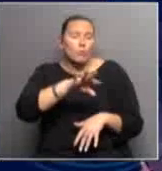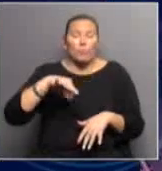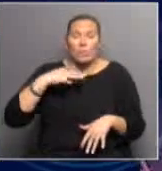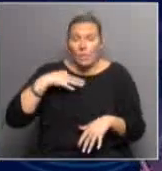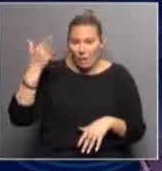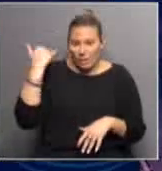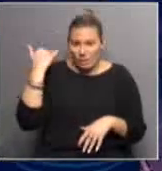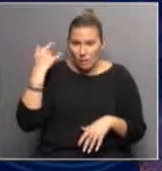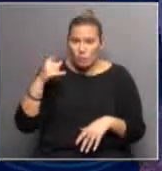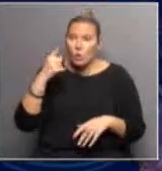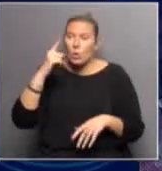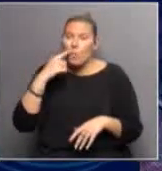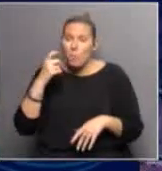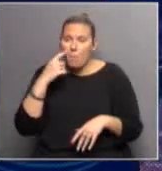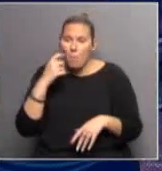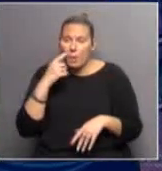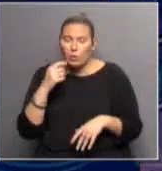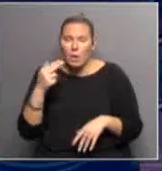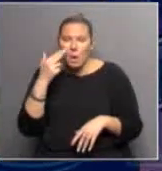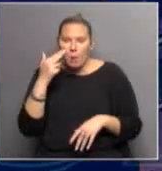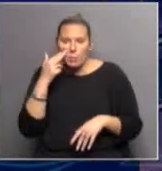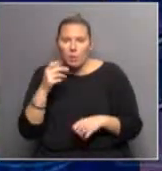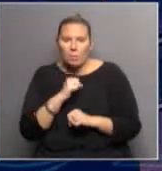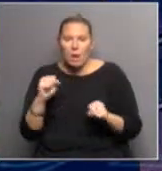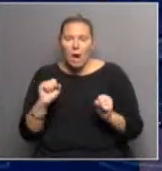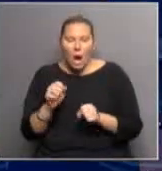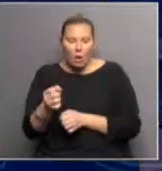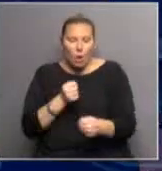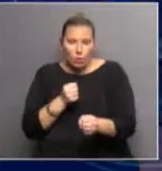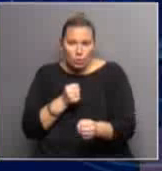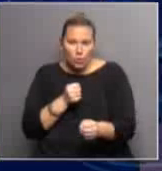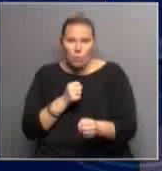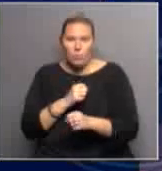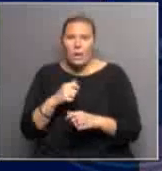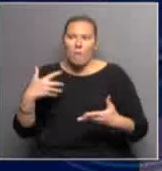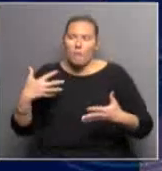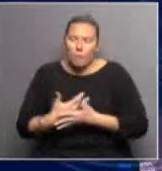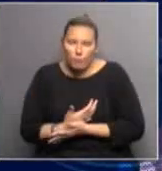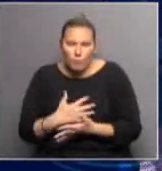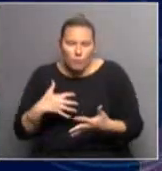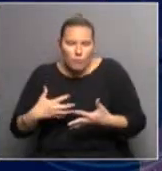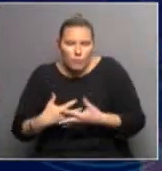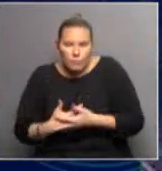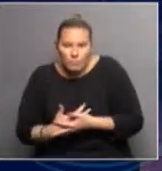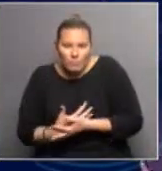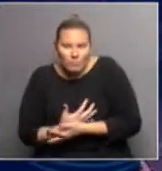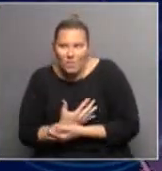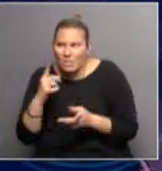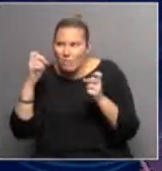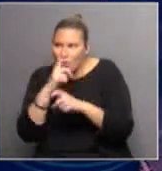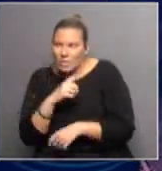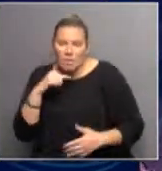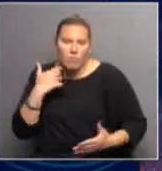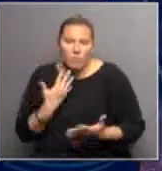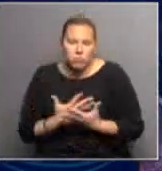son varones con una dificultad para poder manejar los impulsos, para poder frustrarse, ¿sí? De alguna manera sienten